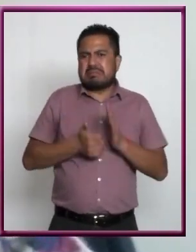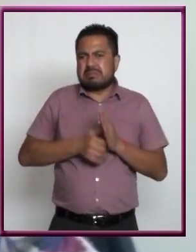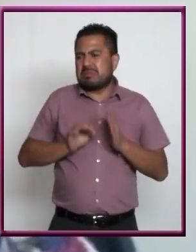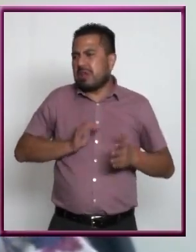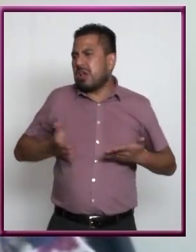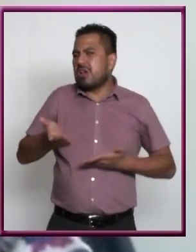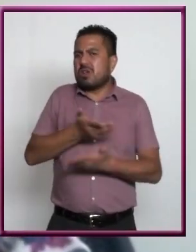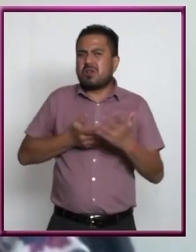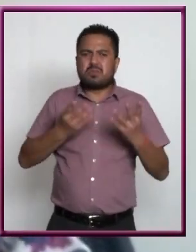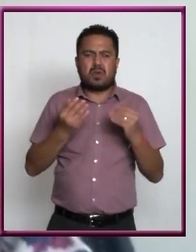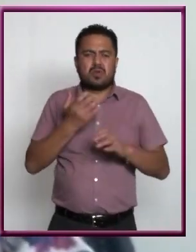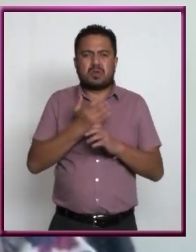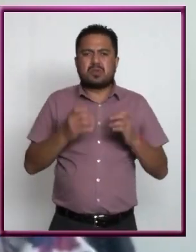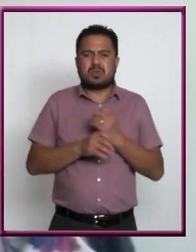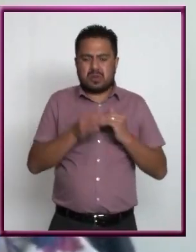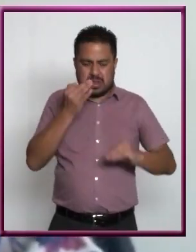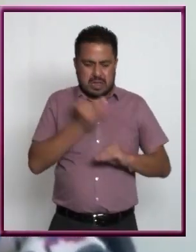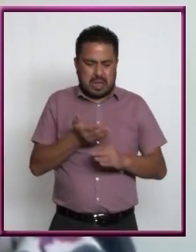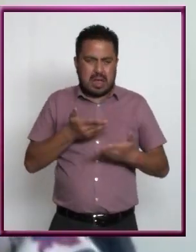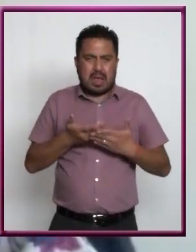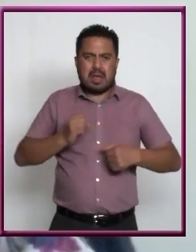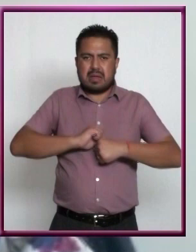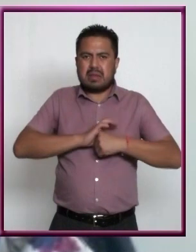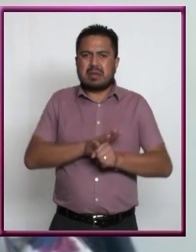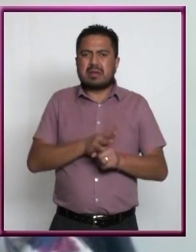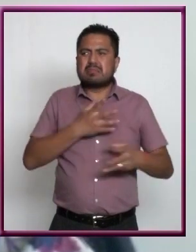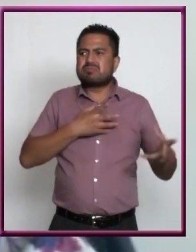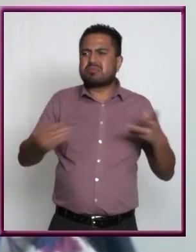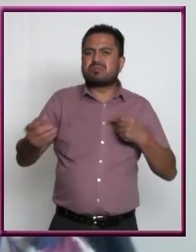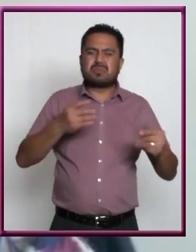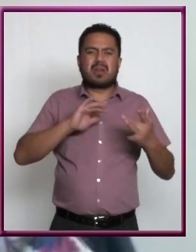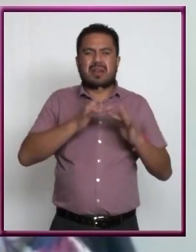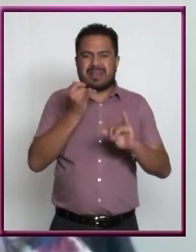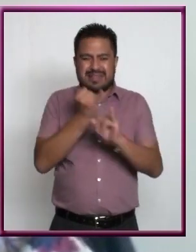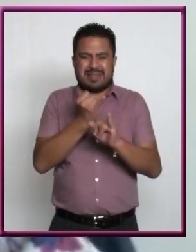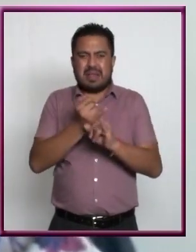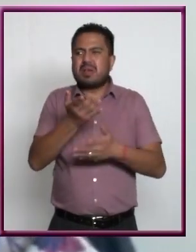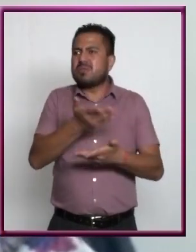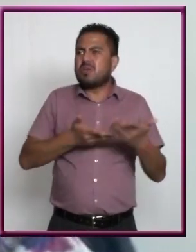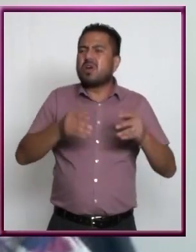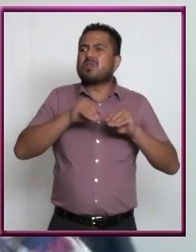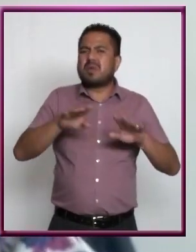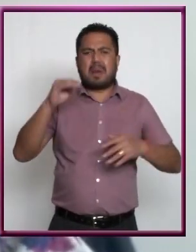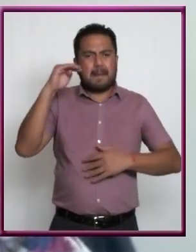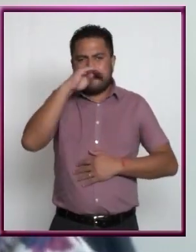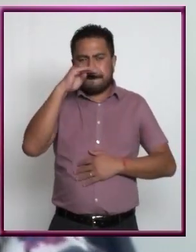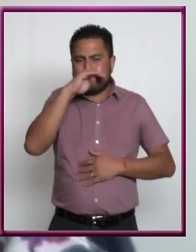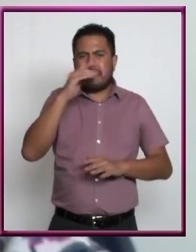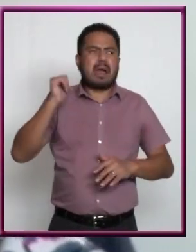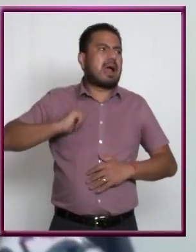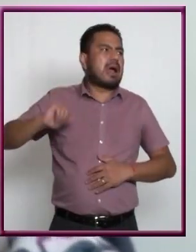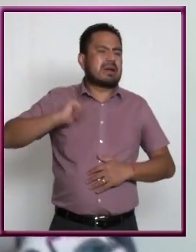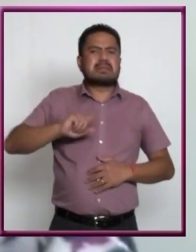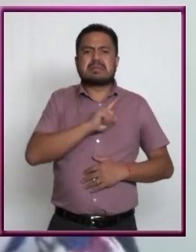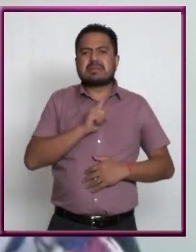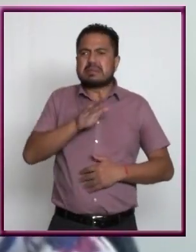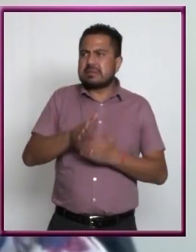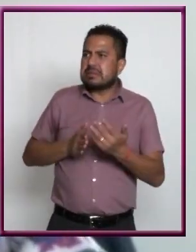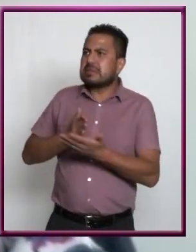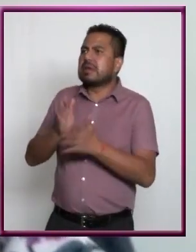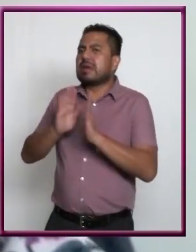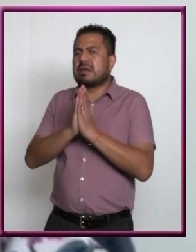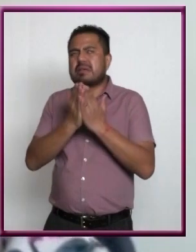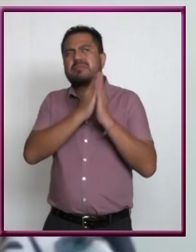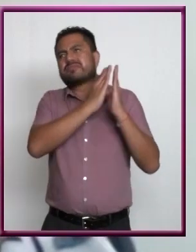están compartiendo muchísimas cosas ahora en pandemia en la red, que están compartidas de forma gratuita, cosa que antes había que ir a las